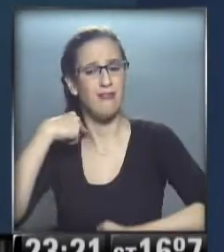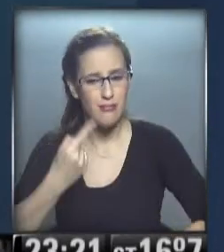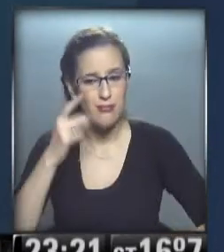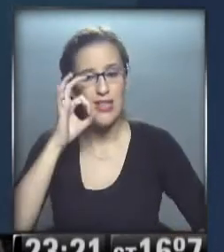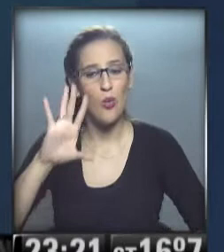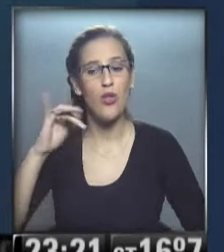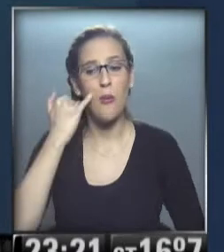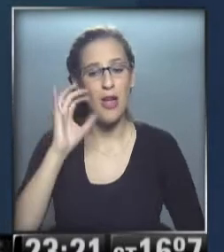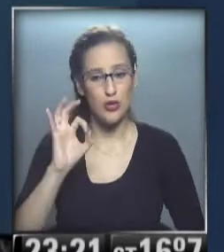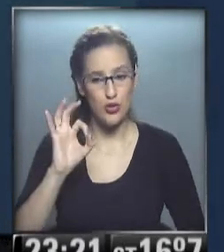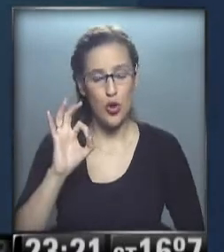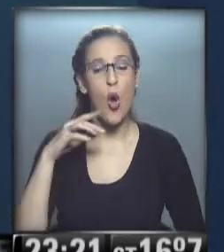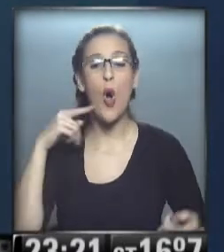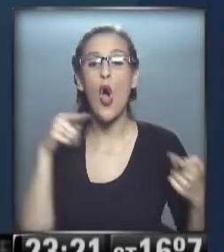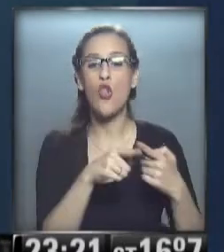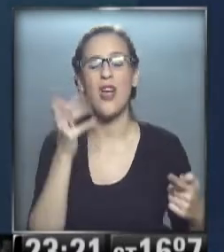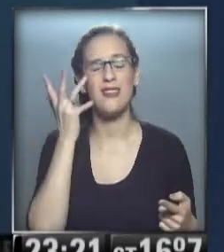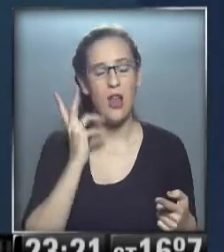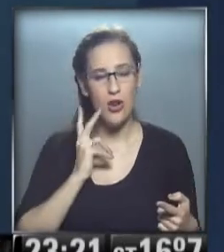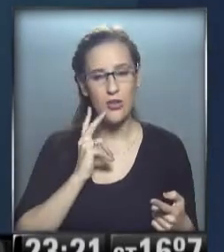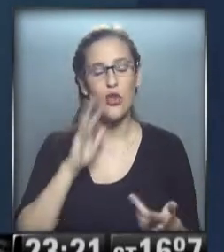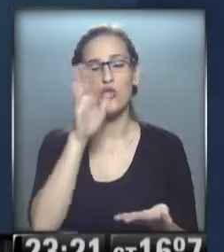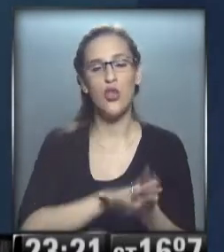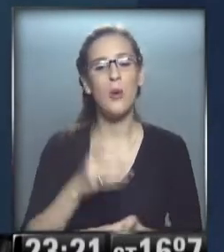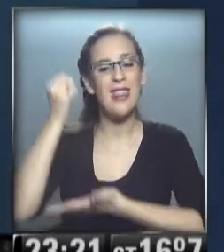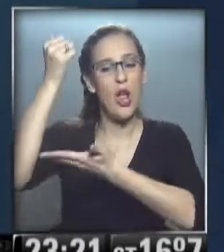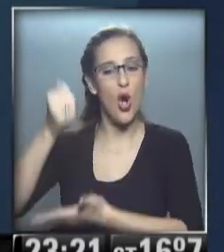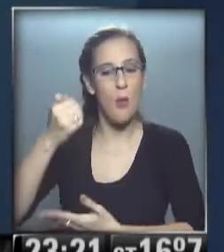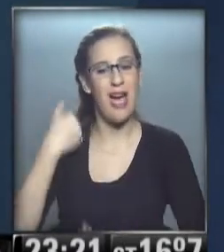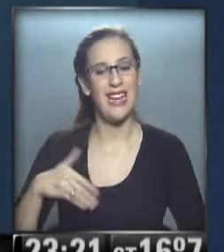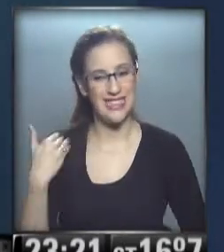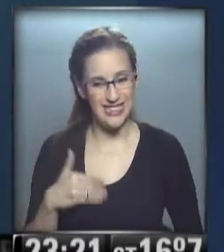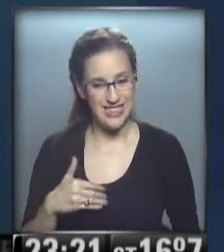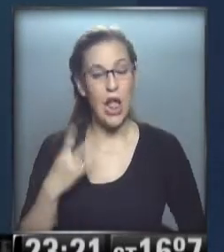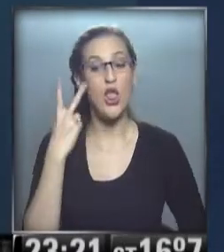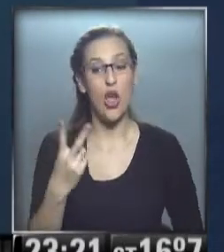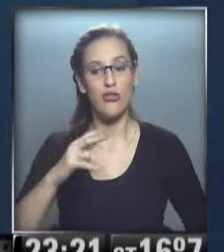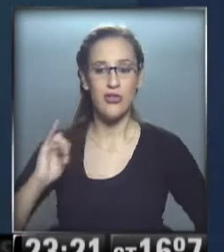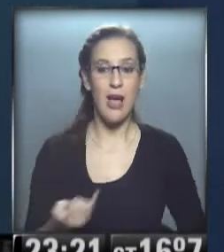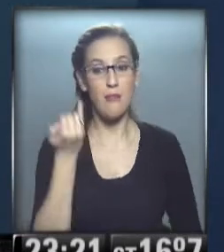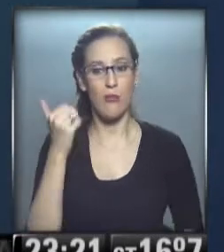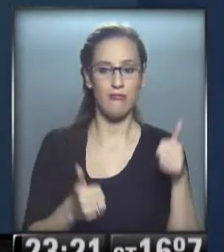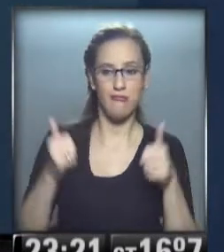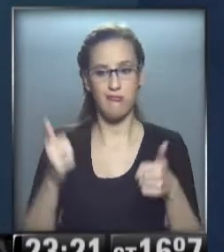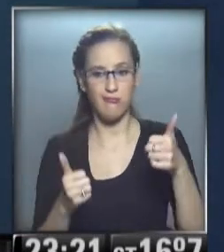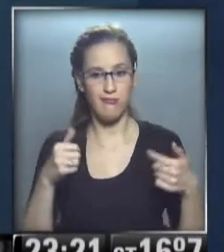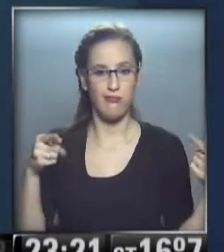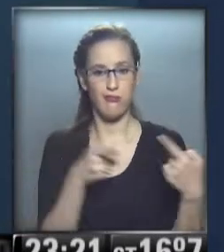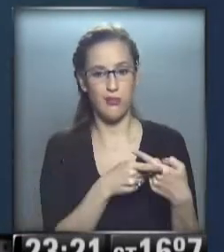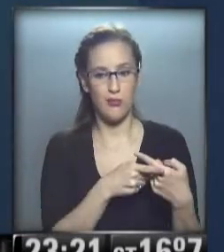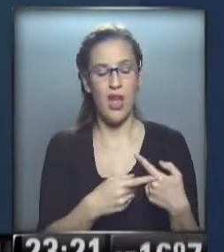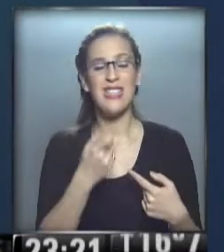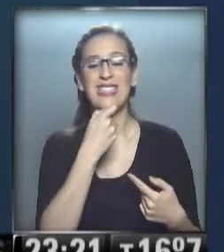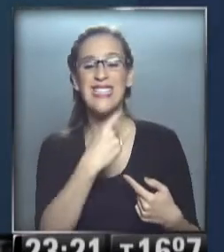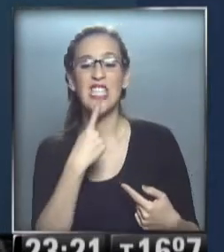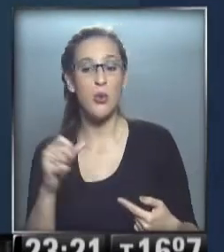estará jugando frente a San Lorenzo por la Supercopa Argentina, donde se enfrentan los dos campeones de los semestres. En caso de que River